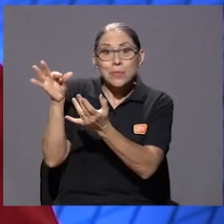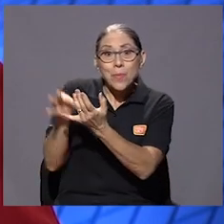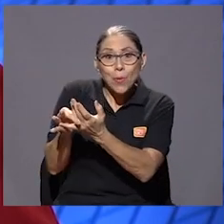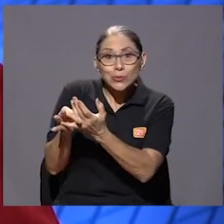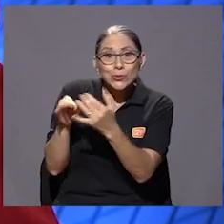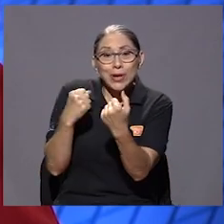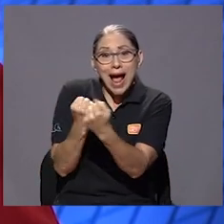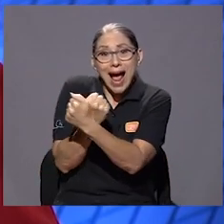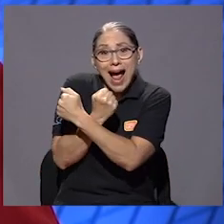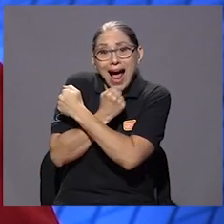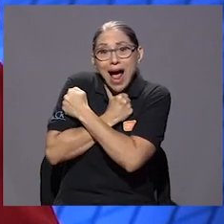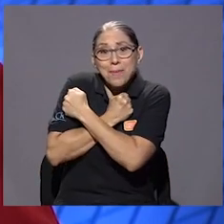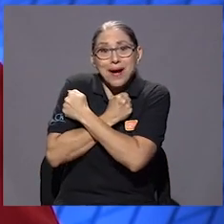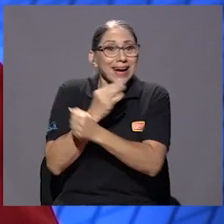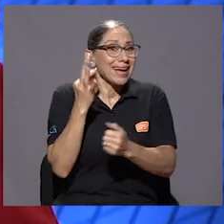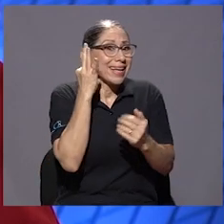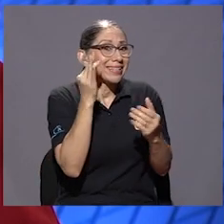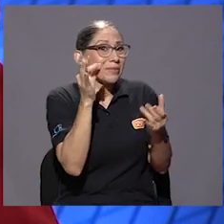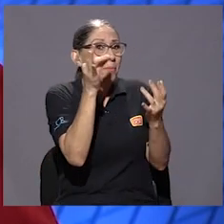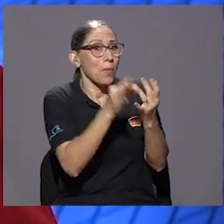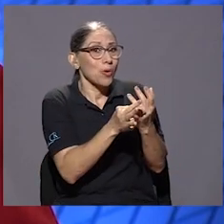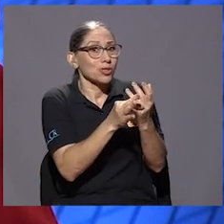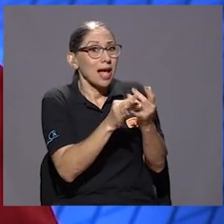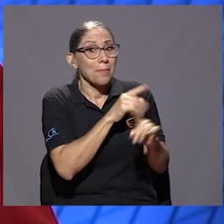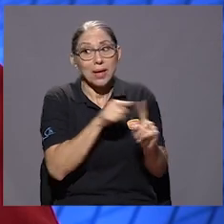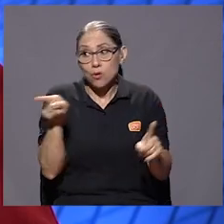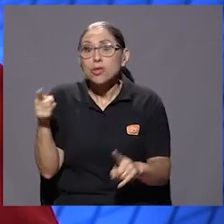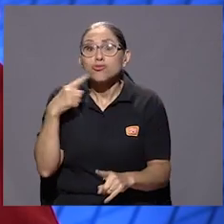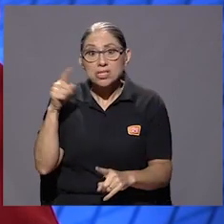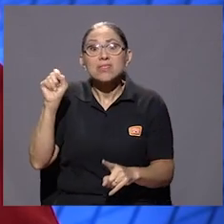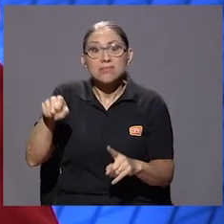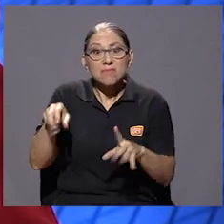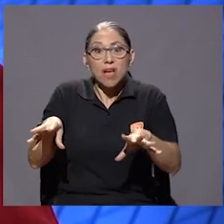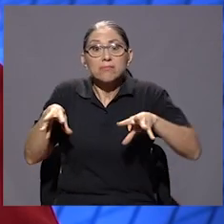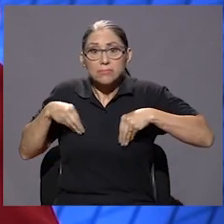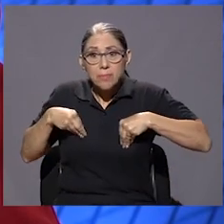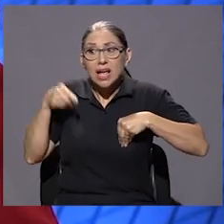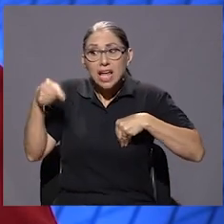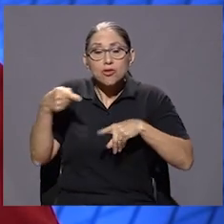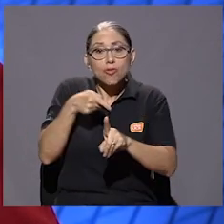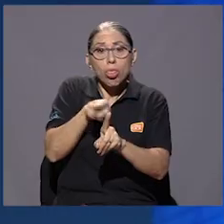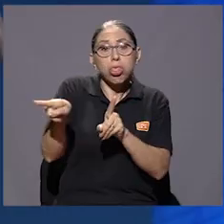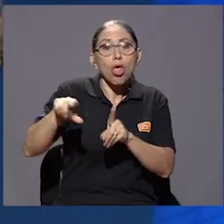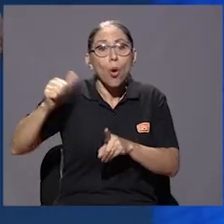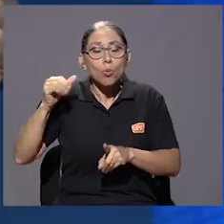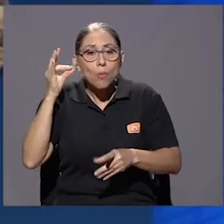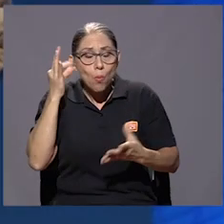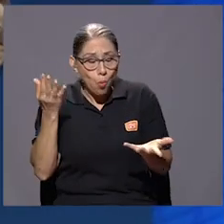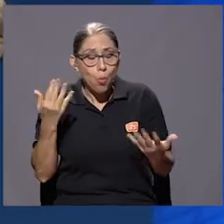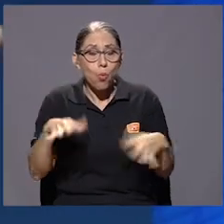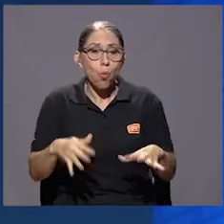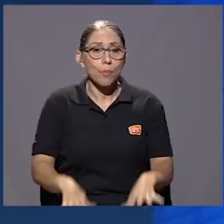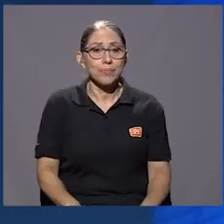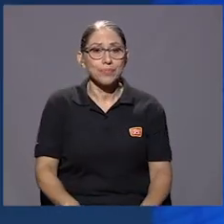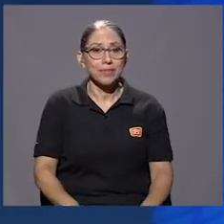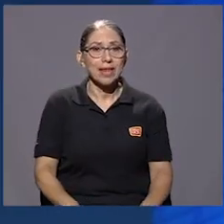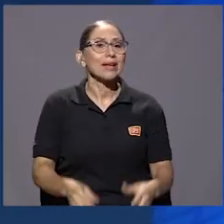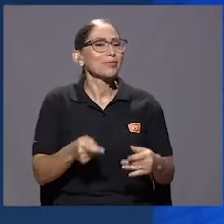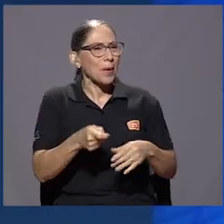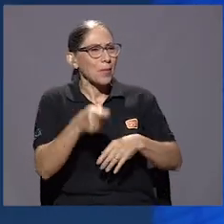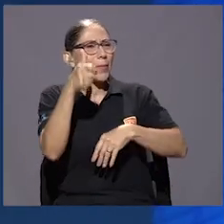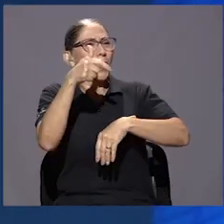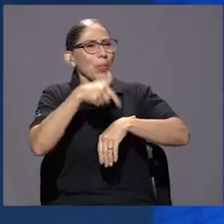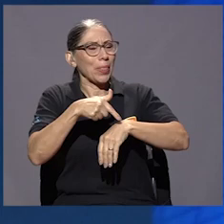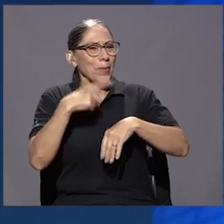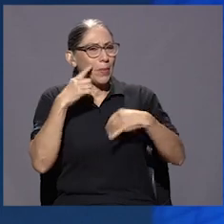su esposa, pero diciendo, sí, yo fui infiel. Entonces sí, eso es increíble. Nos queda poco tiempo para este primer bloque,